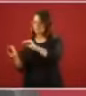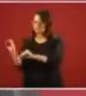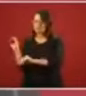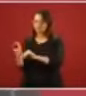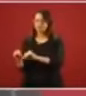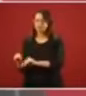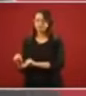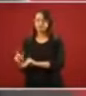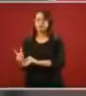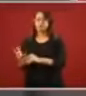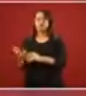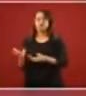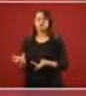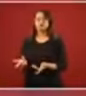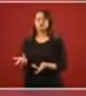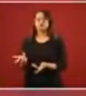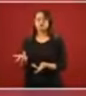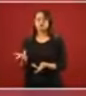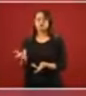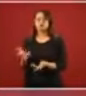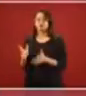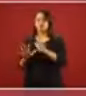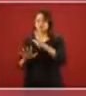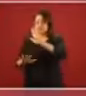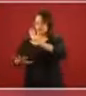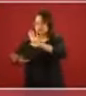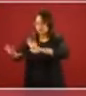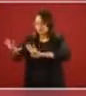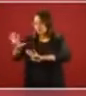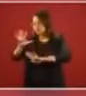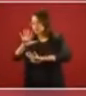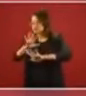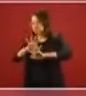porque manipulan,